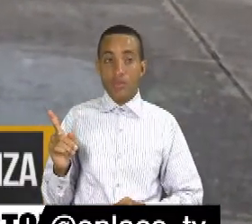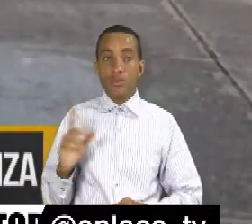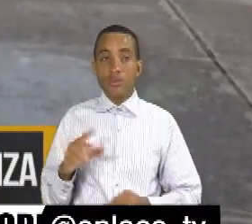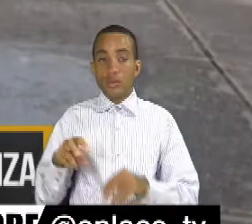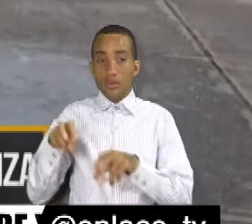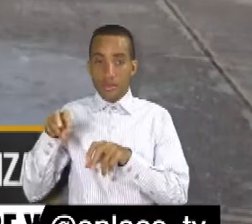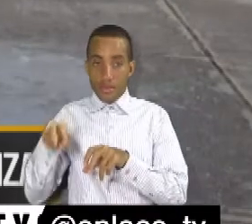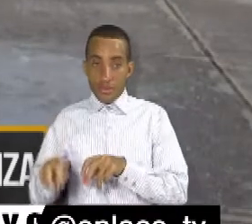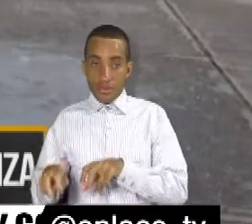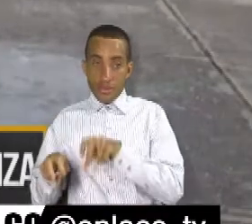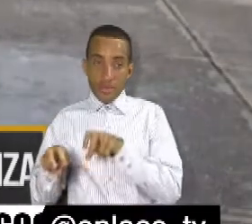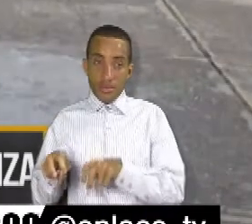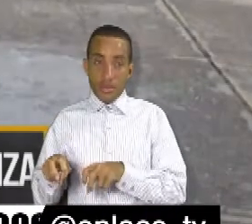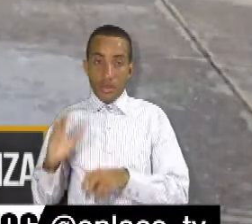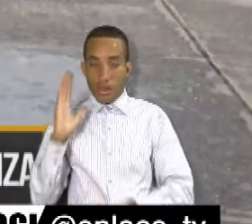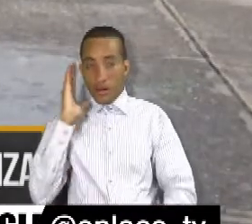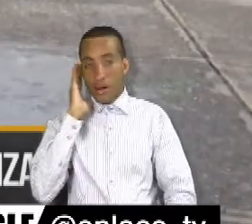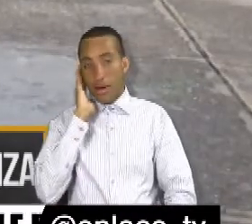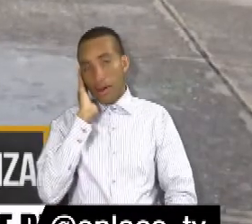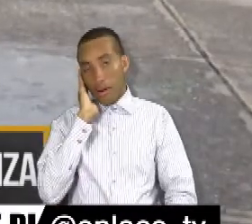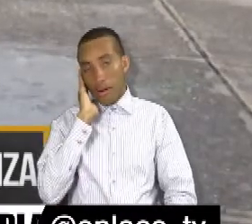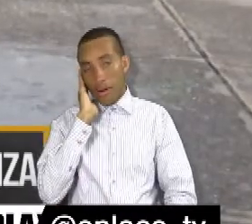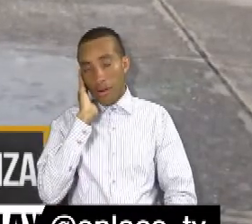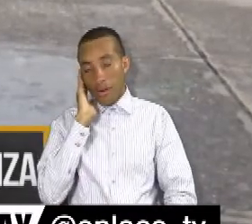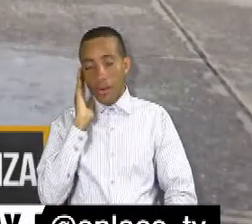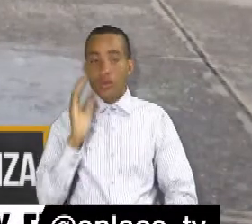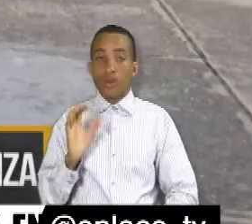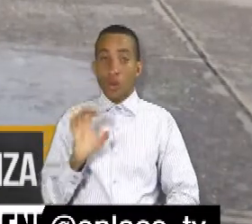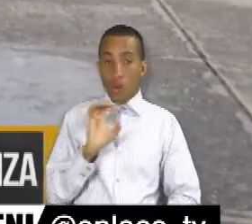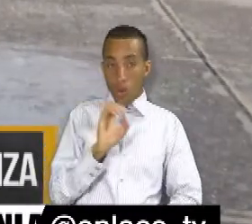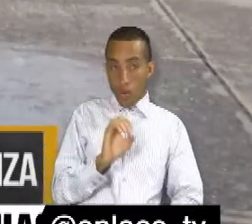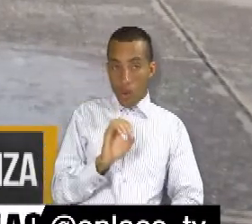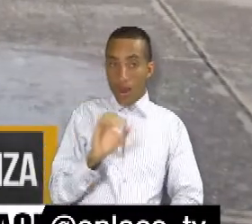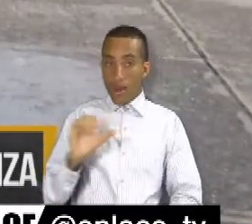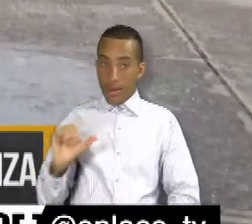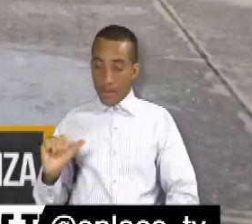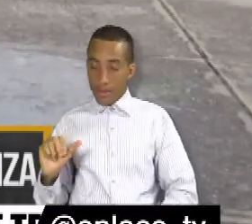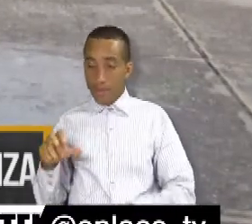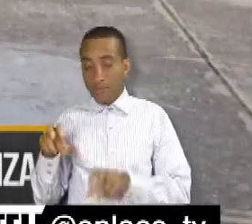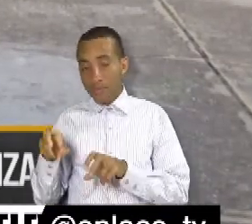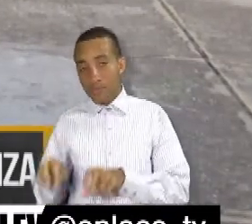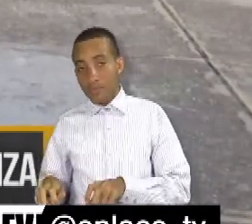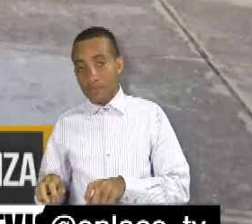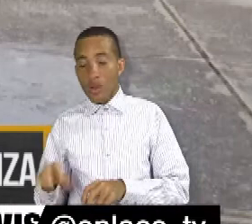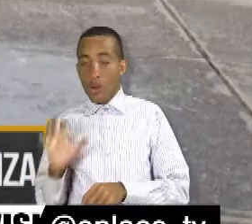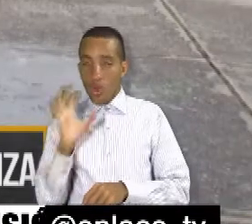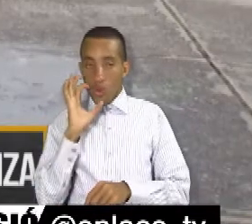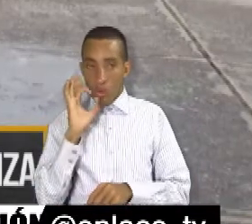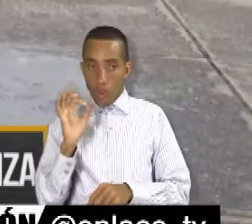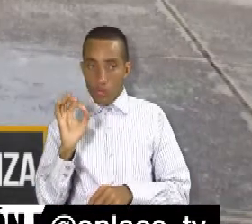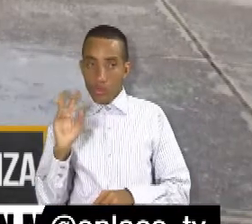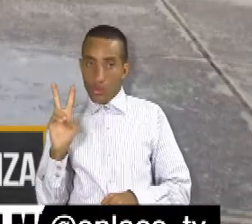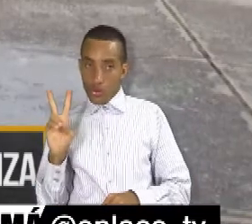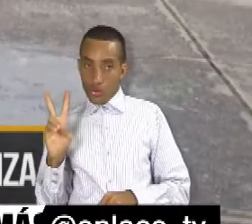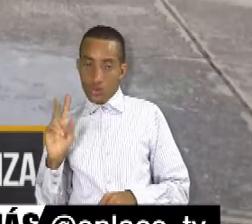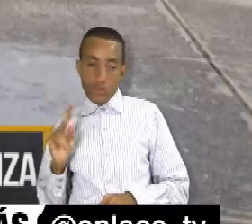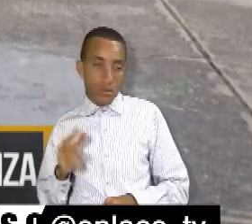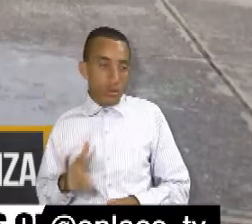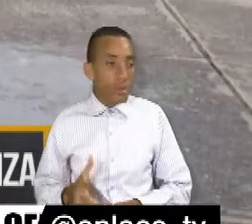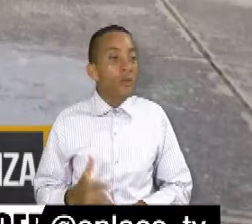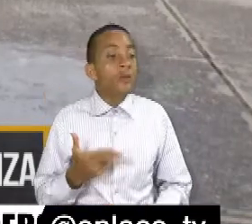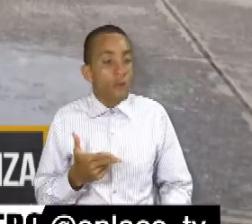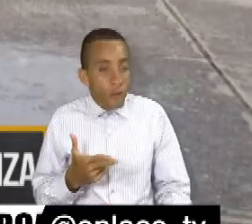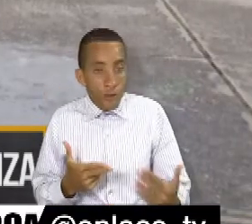una mujer con un celular y estaba en compañía de un hombre que estaba en una motocicleta. Llegaron 2 sujetos armados e intentaron robar a la pareja.